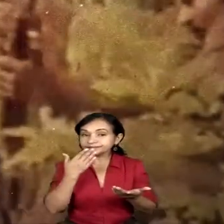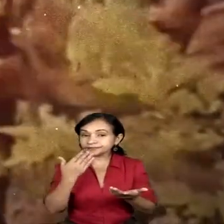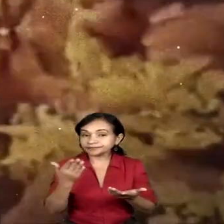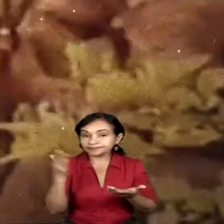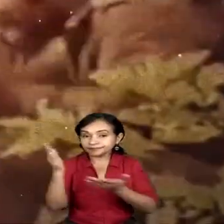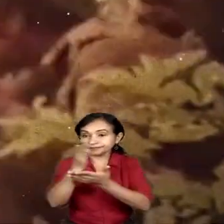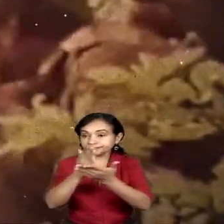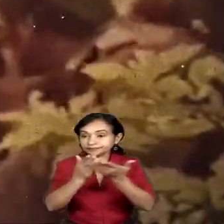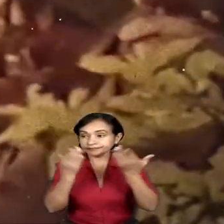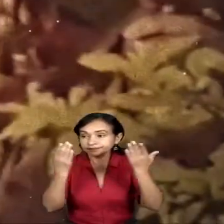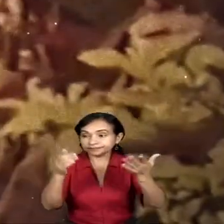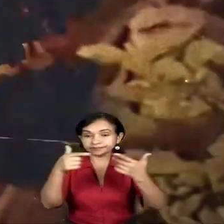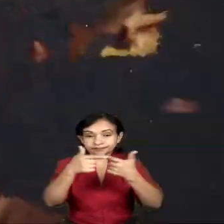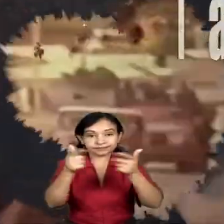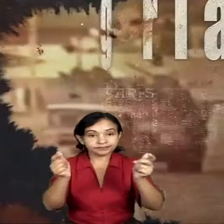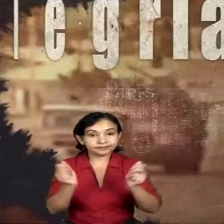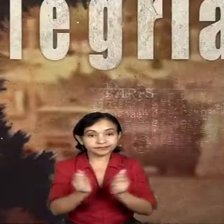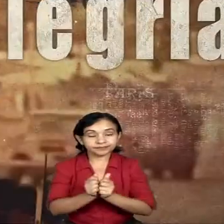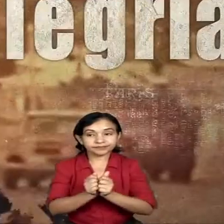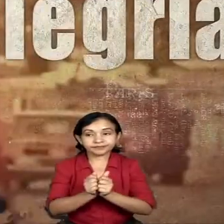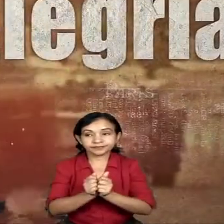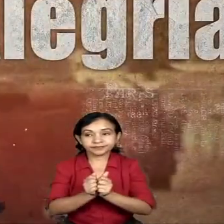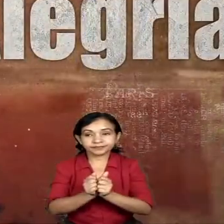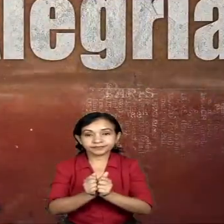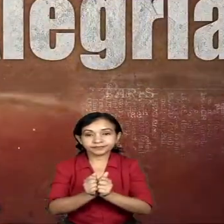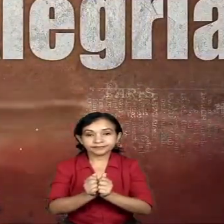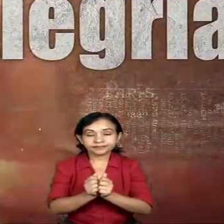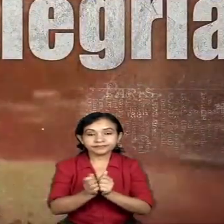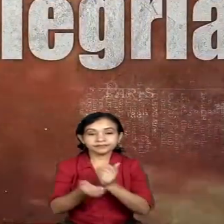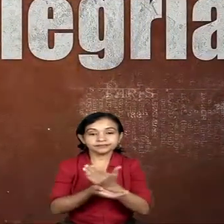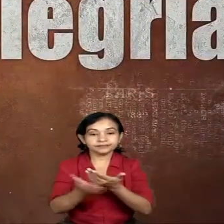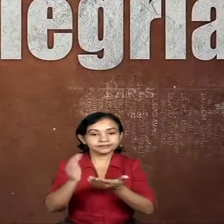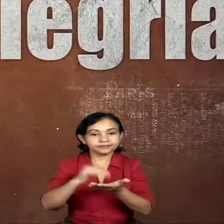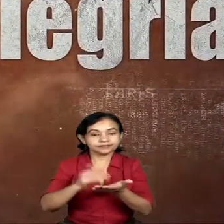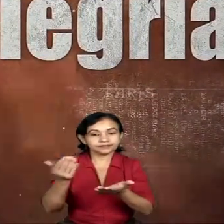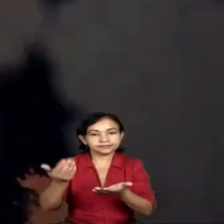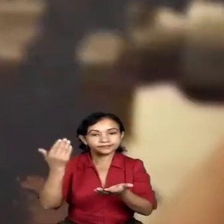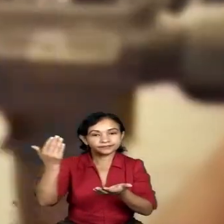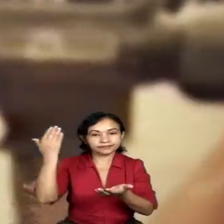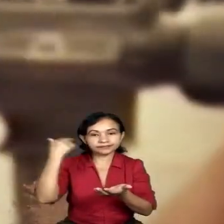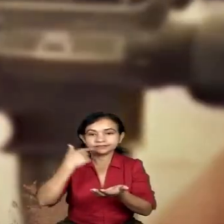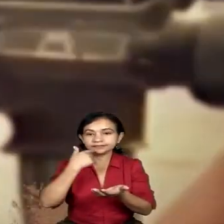alguna de esas fuerzas, la historia se repite, pues.